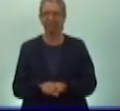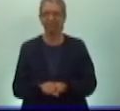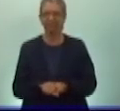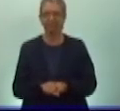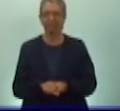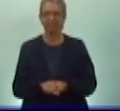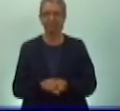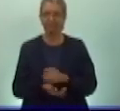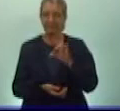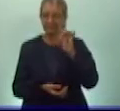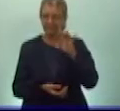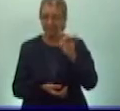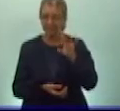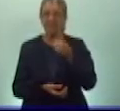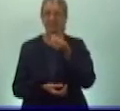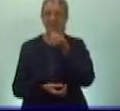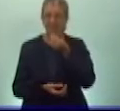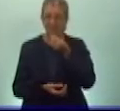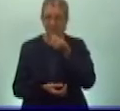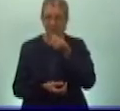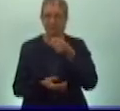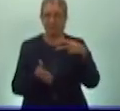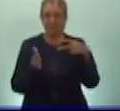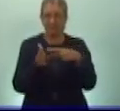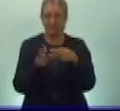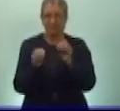¿Es 15 divisible por 3?